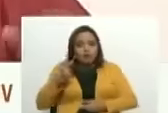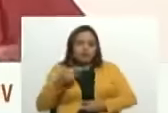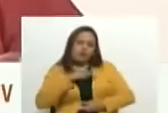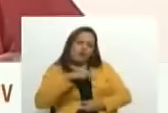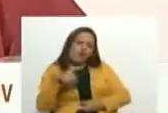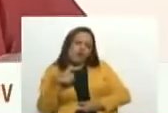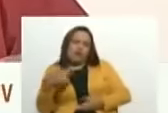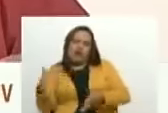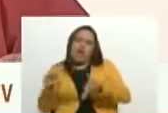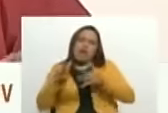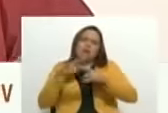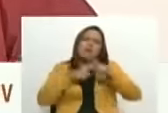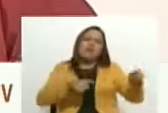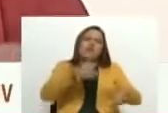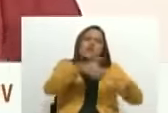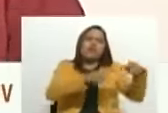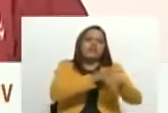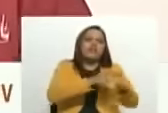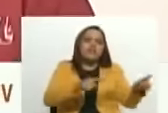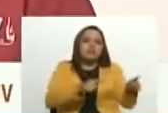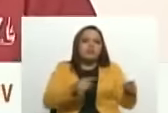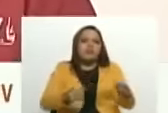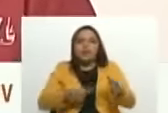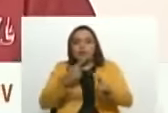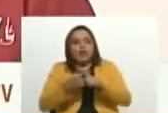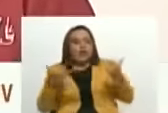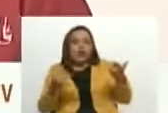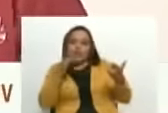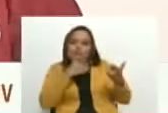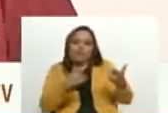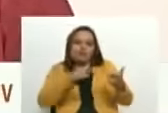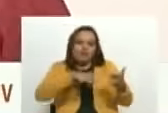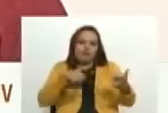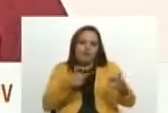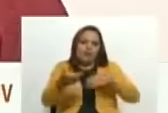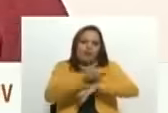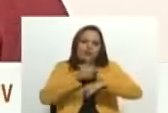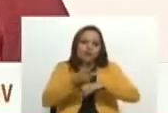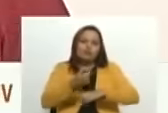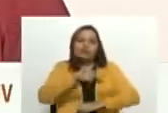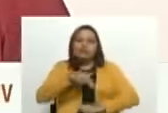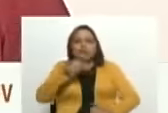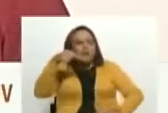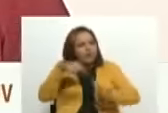resultados son otros. No estaríamos ahorita en el gobierno. Nosotros fuimos